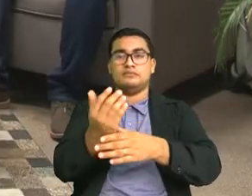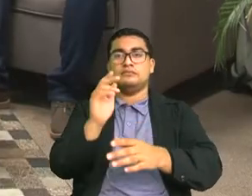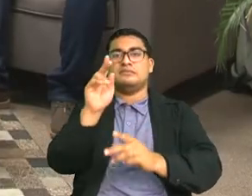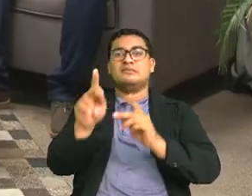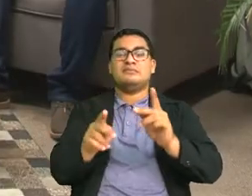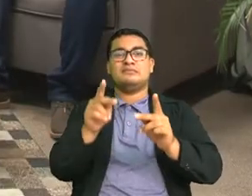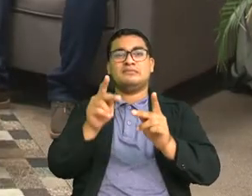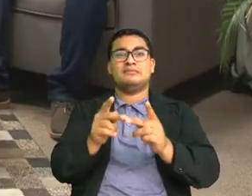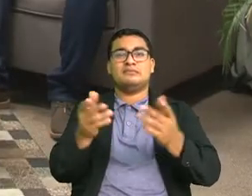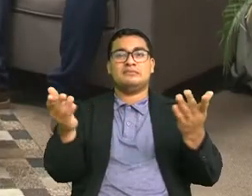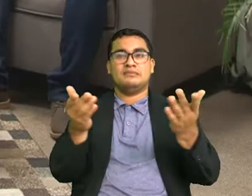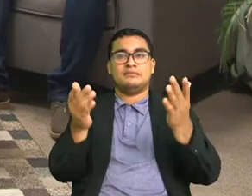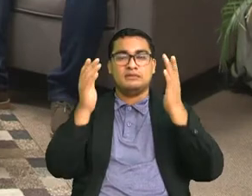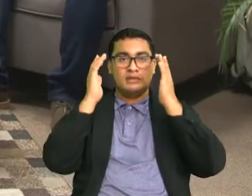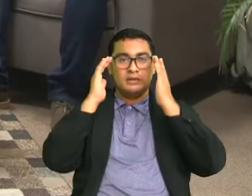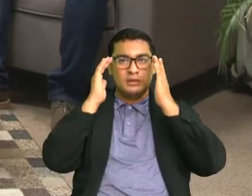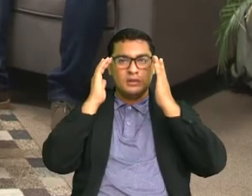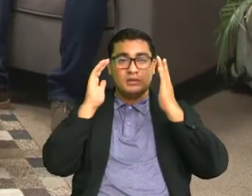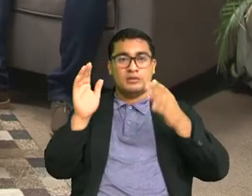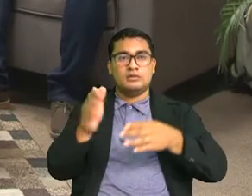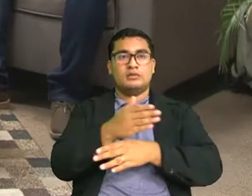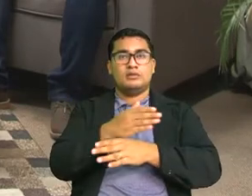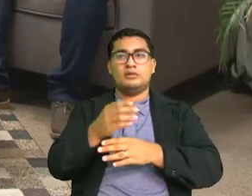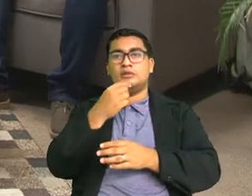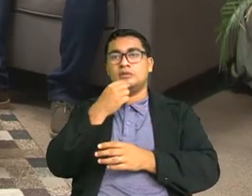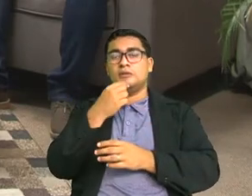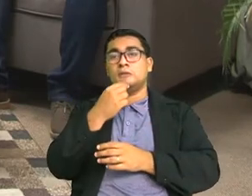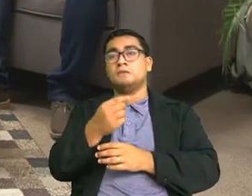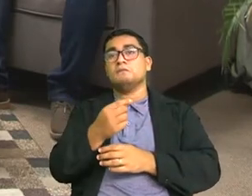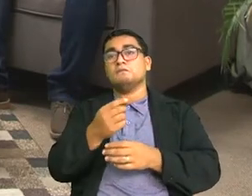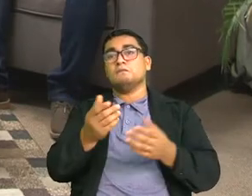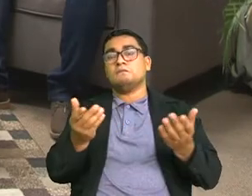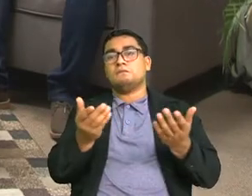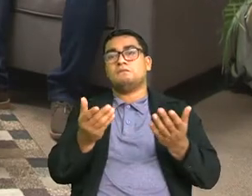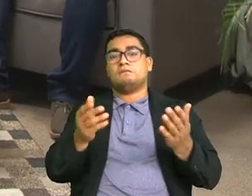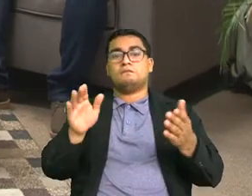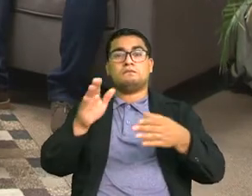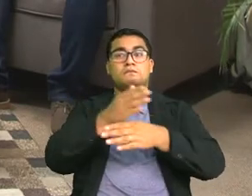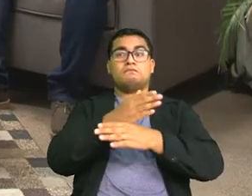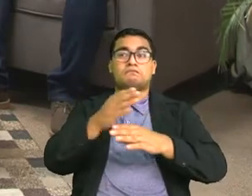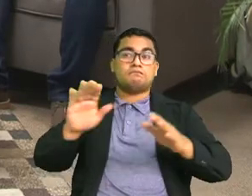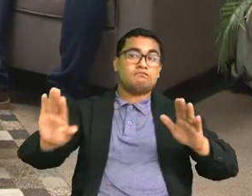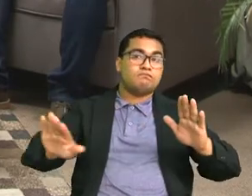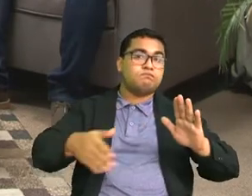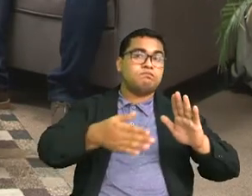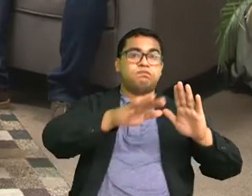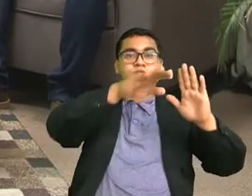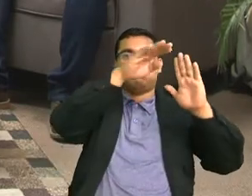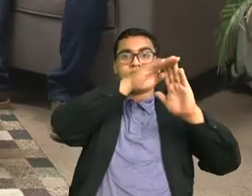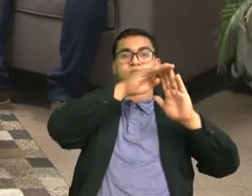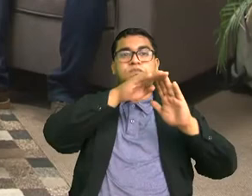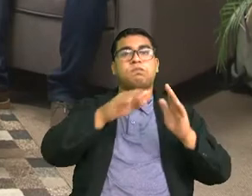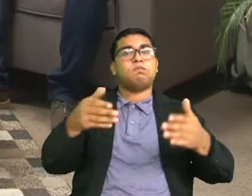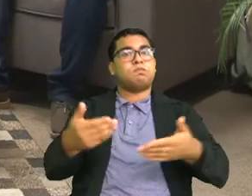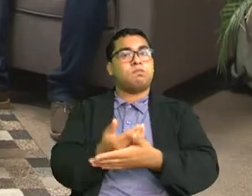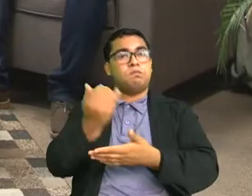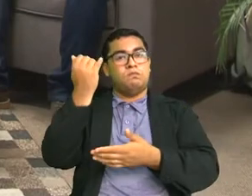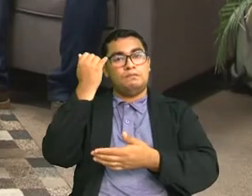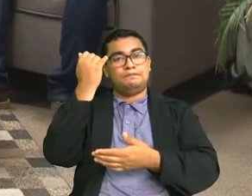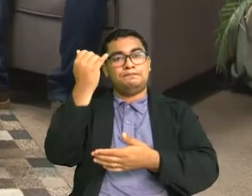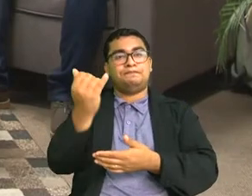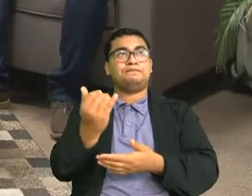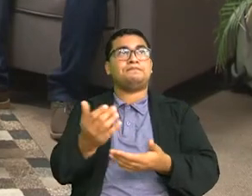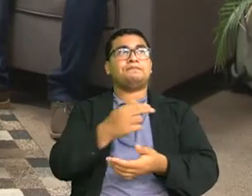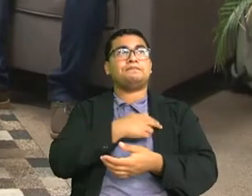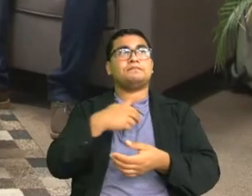llevado los estos microorganismos como hacemos estos microorganismos de montaña sencillo entonces nosotros hemos tenido que innovar también y hacer